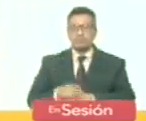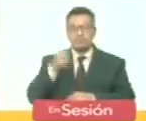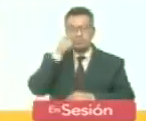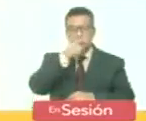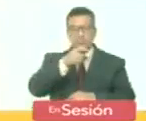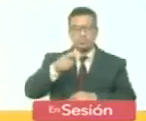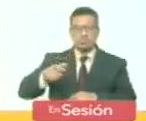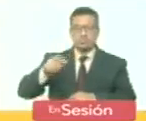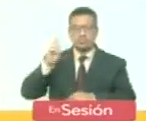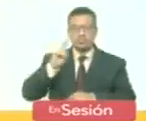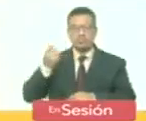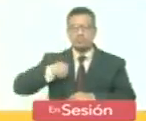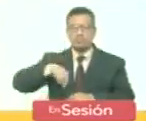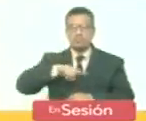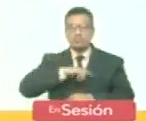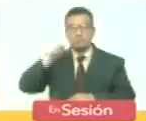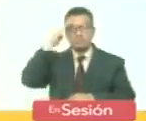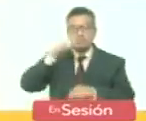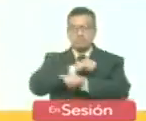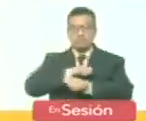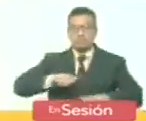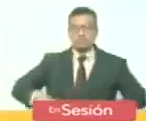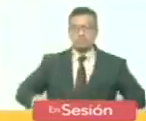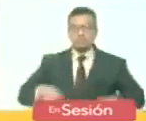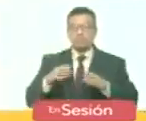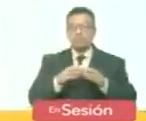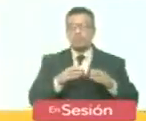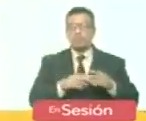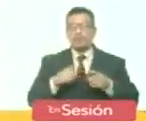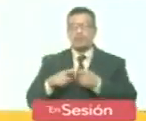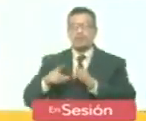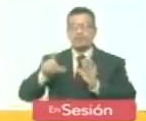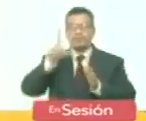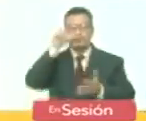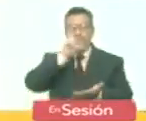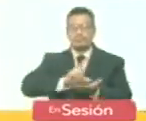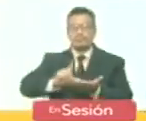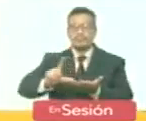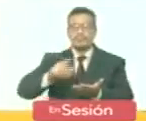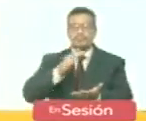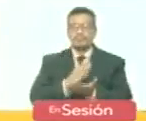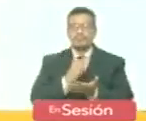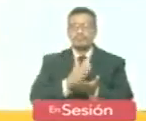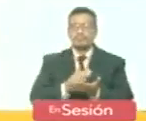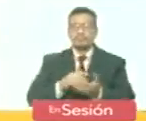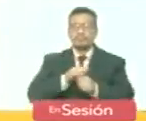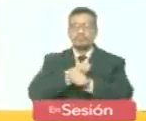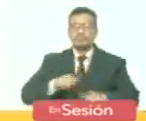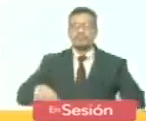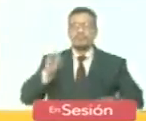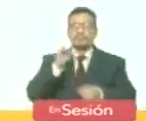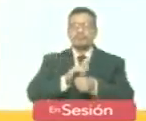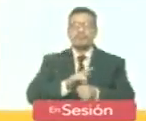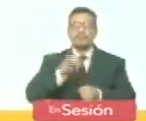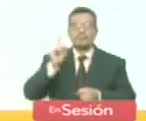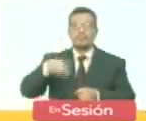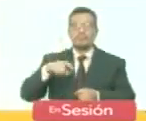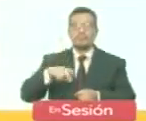Venezuela, nuestra Guardia Nacional es leales siempre, traidores nunca.